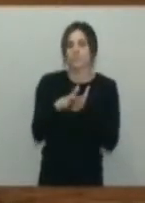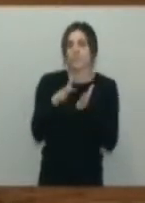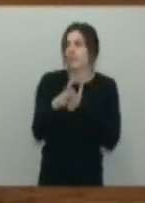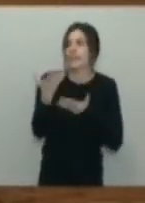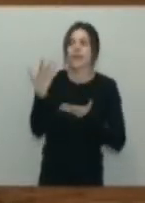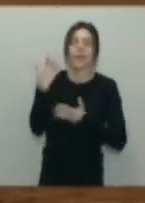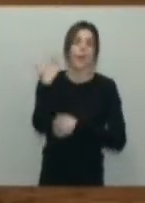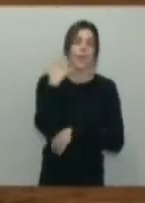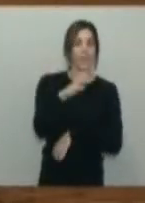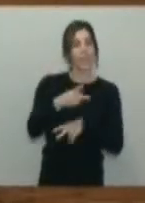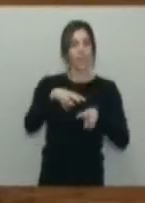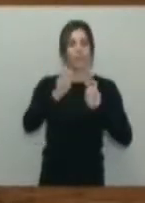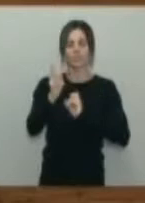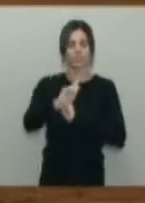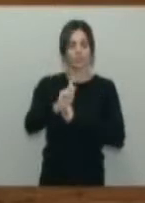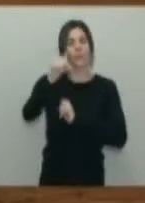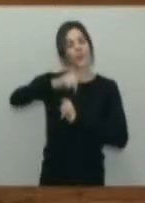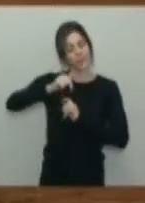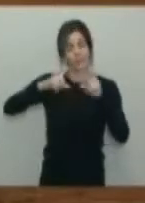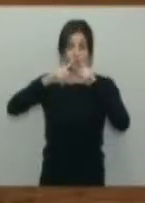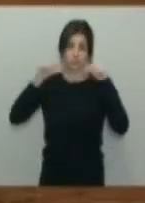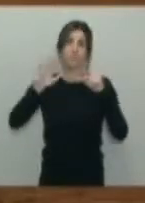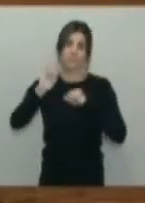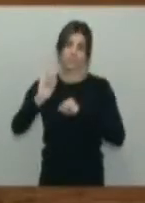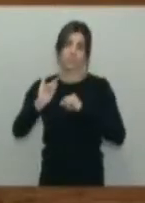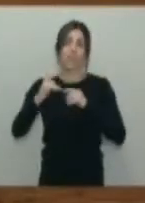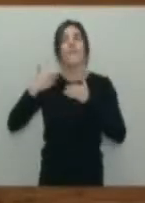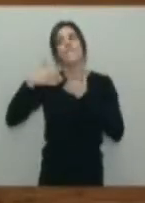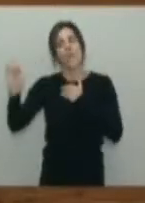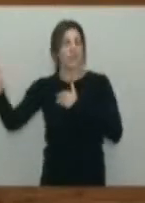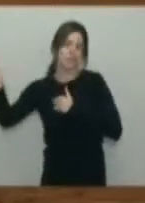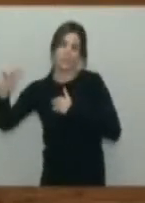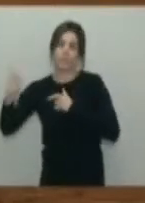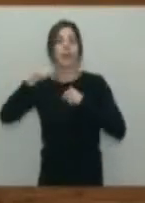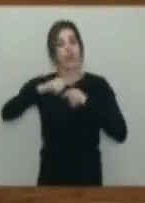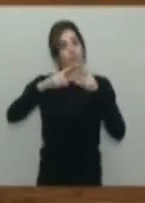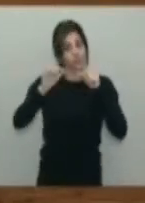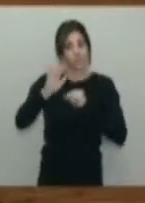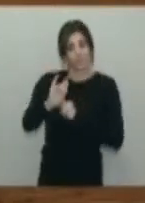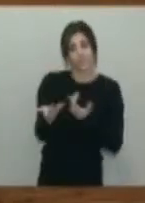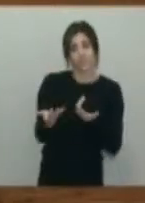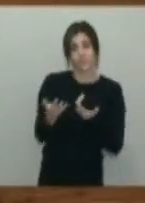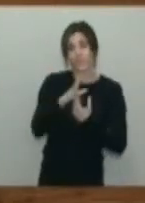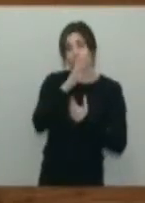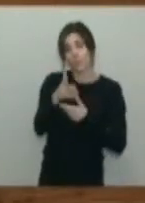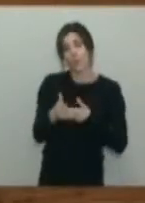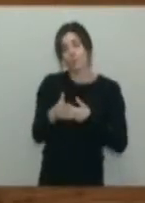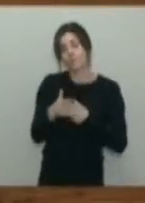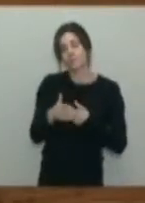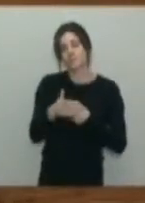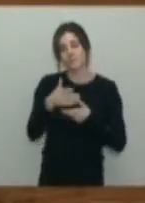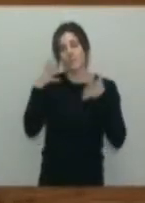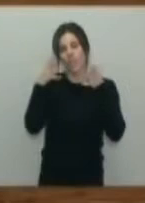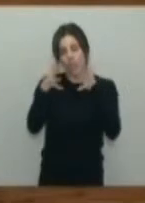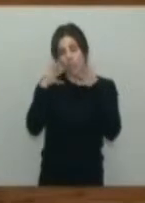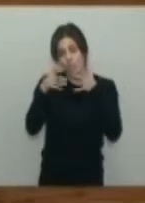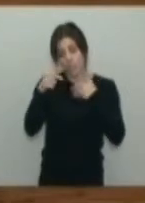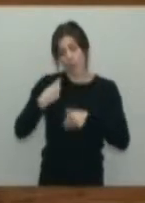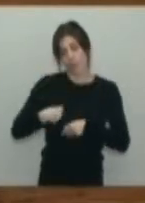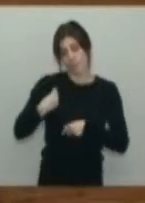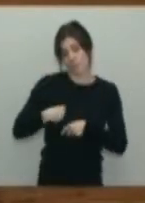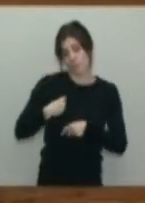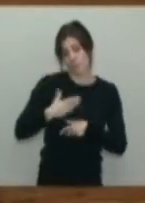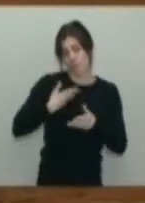nada novedoso. Lo es en Asturias, fuera de aquí no. La creación de este Consejo ya está prevista en la actual legislación desde hace más de 6